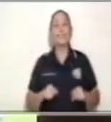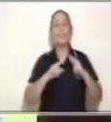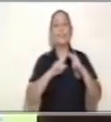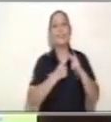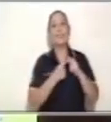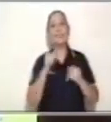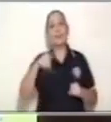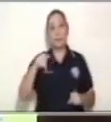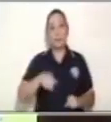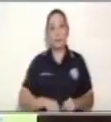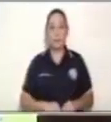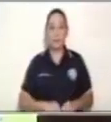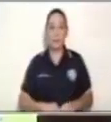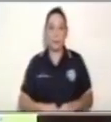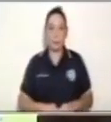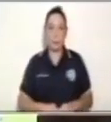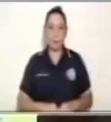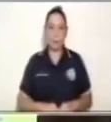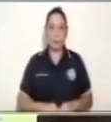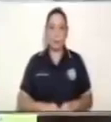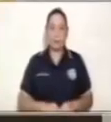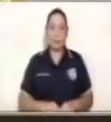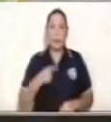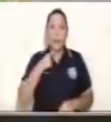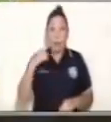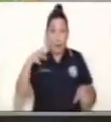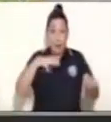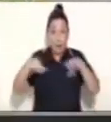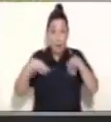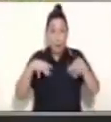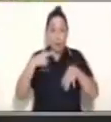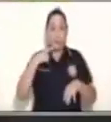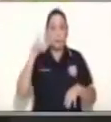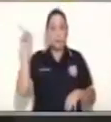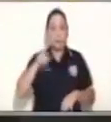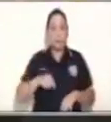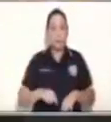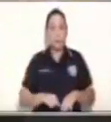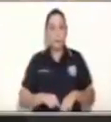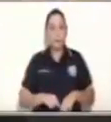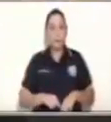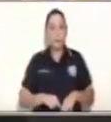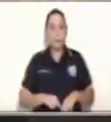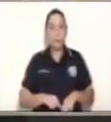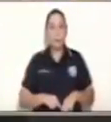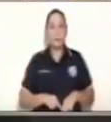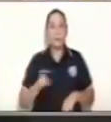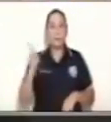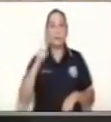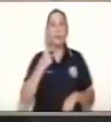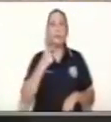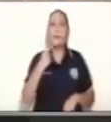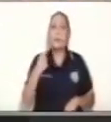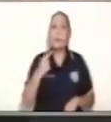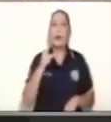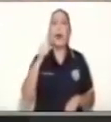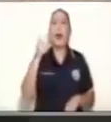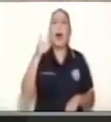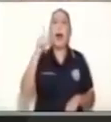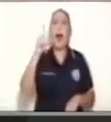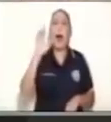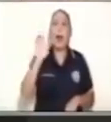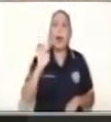Iniciamos en este momento. Y la dinámica dice así, empezamos y dice ale,